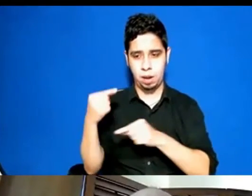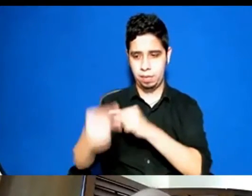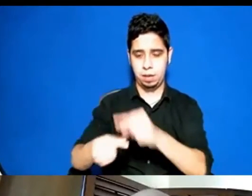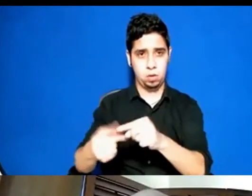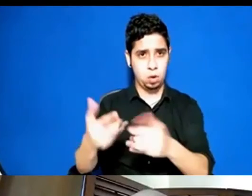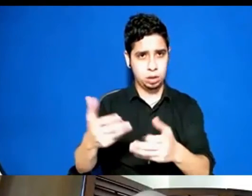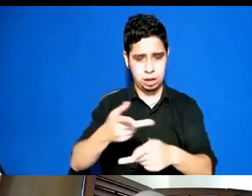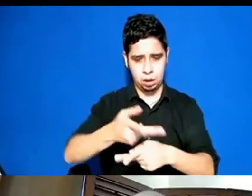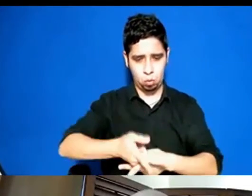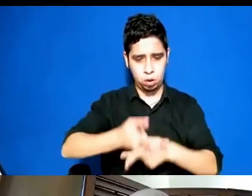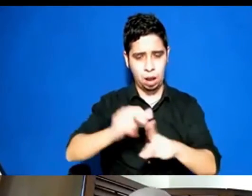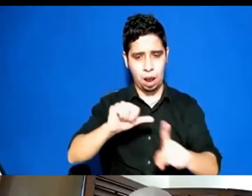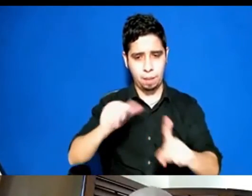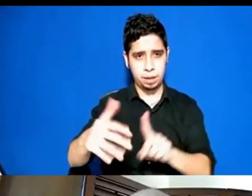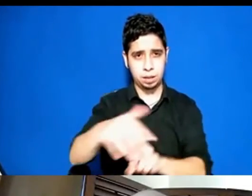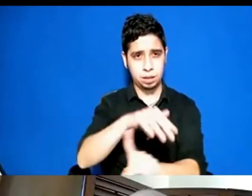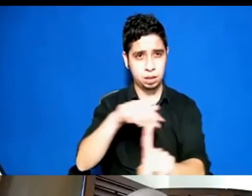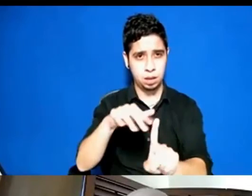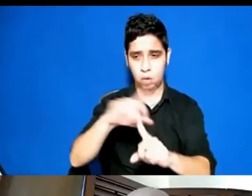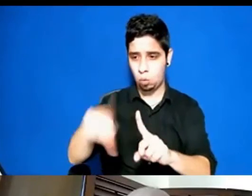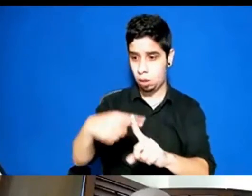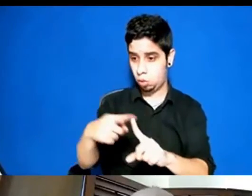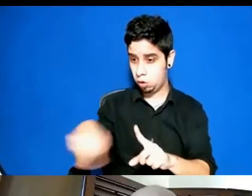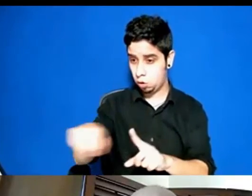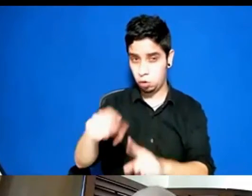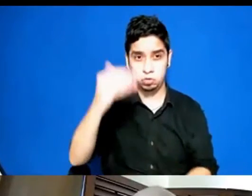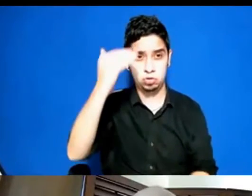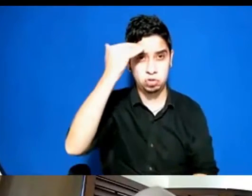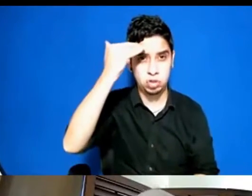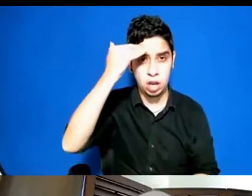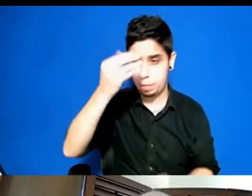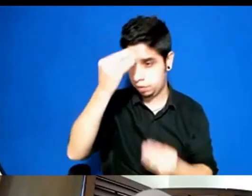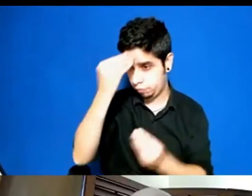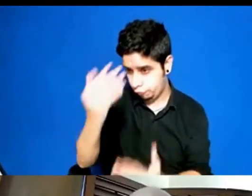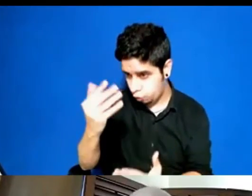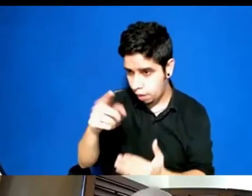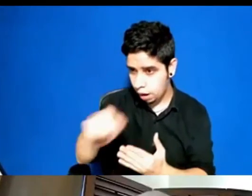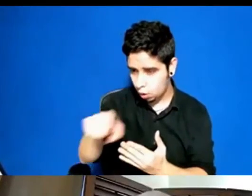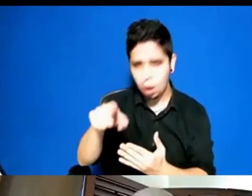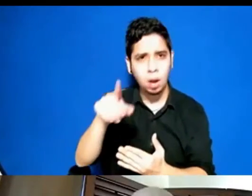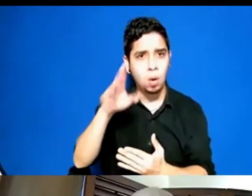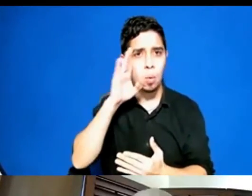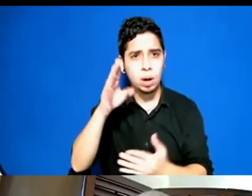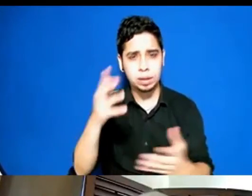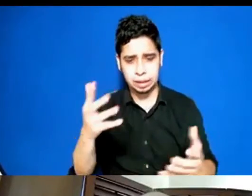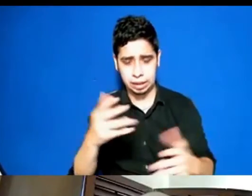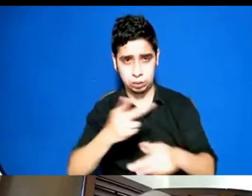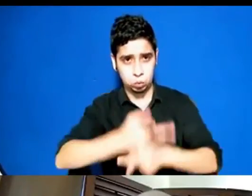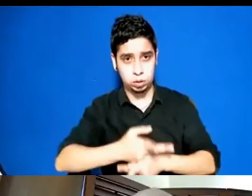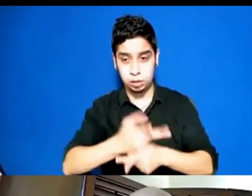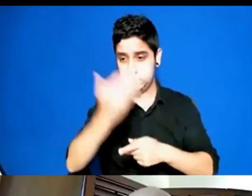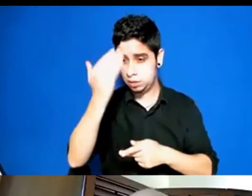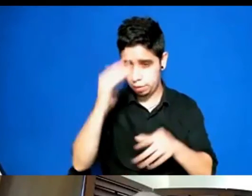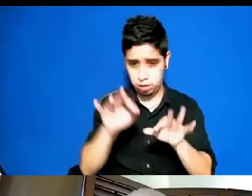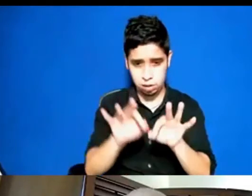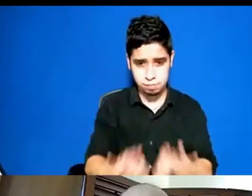el ambiente. Uh-huh. Cuando conocen toda esta información, se dan cuenta de lo